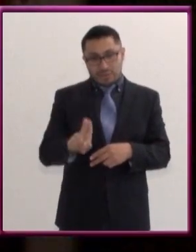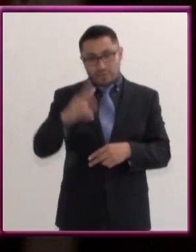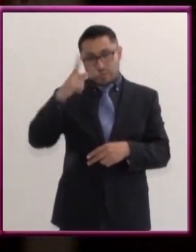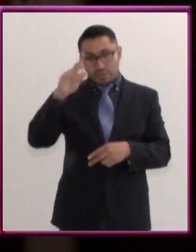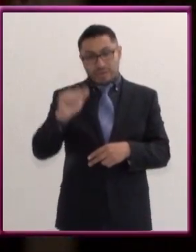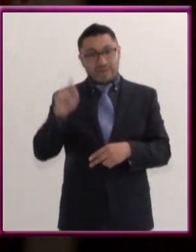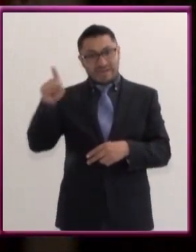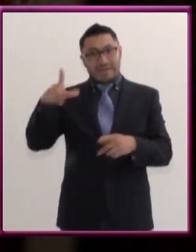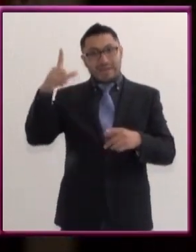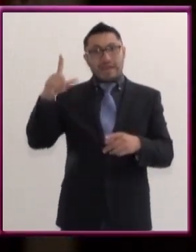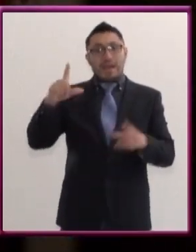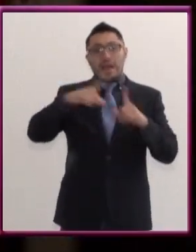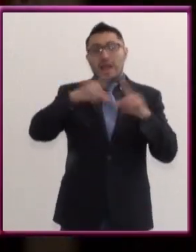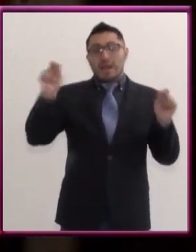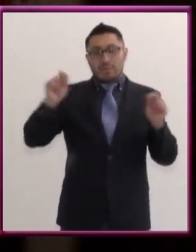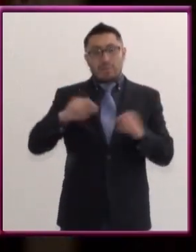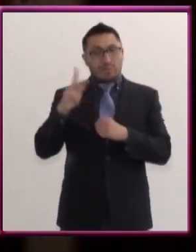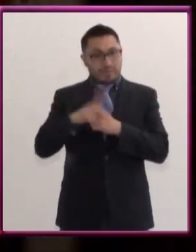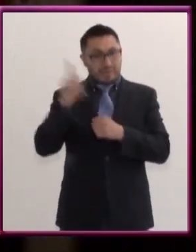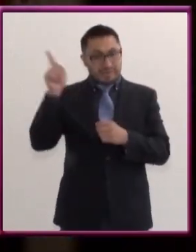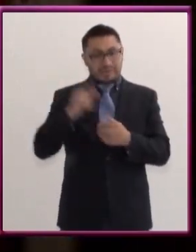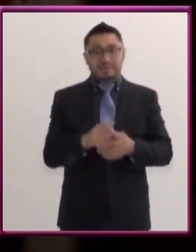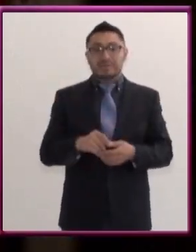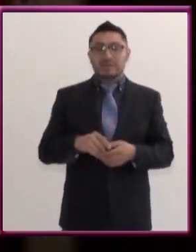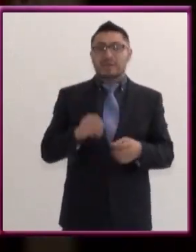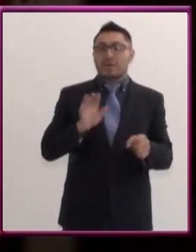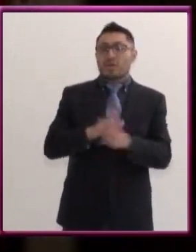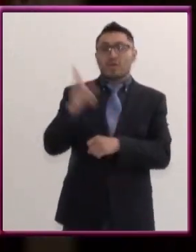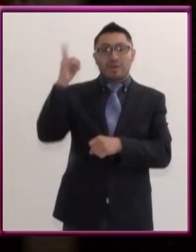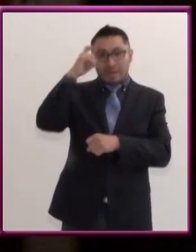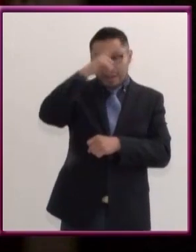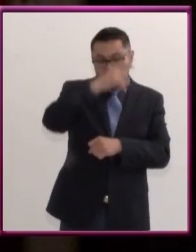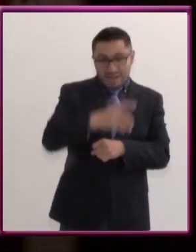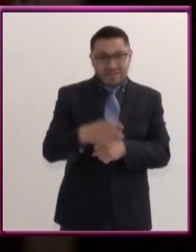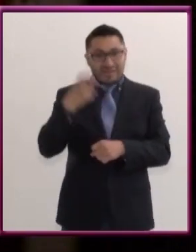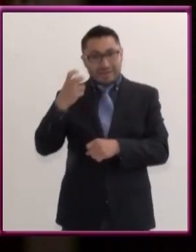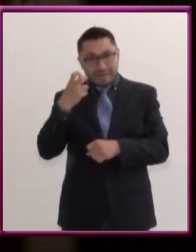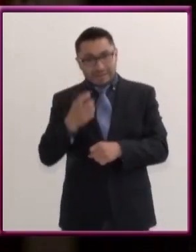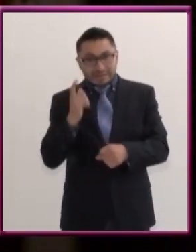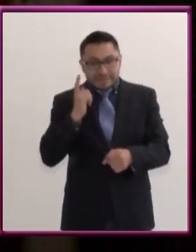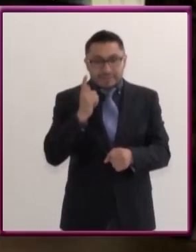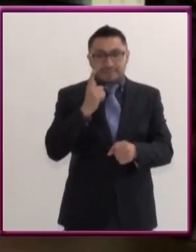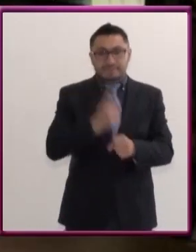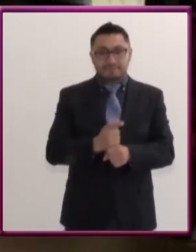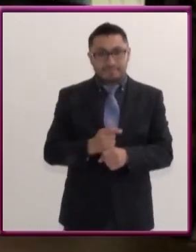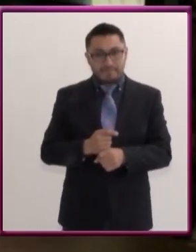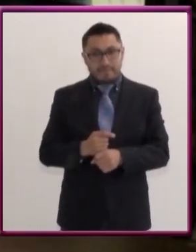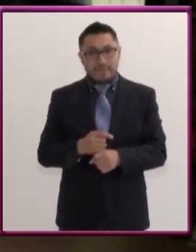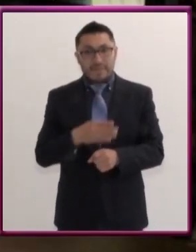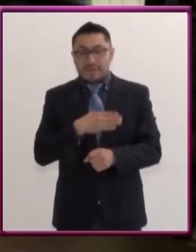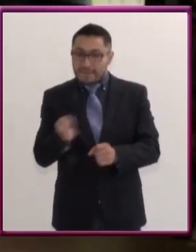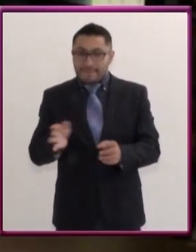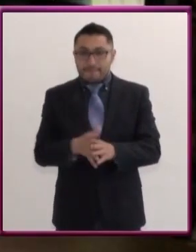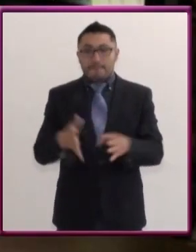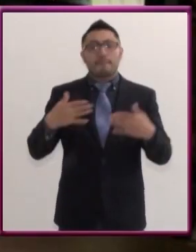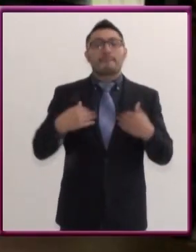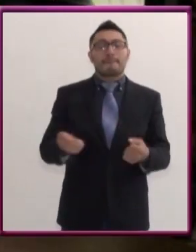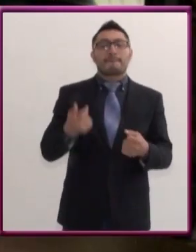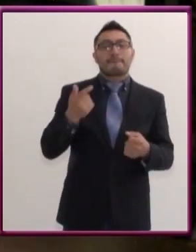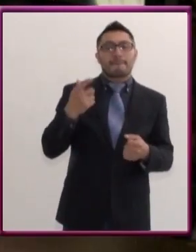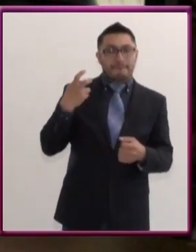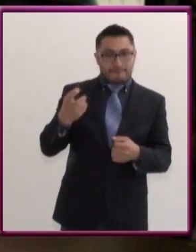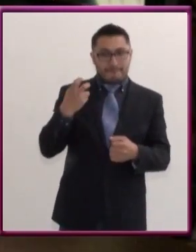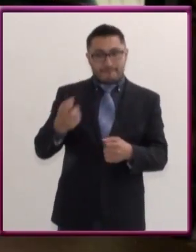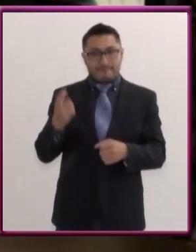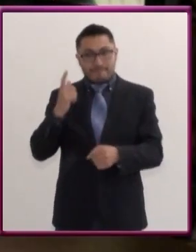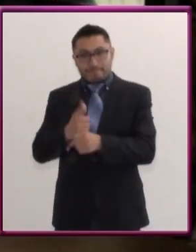Japón. Wow. Oye, ¿y qué tan difícil o qué tan complejo es hacer este cálculo? Bueno, para entender el